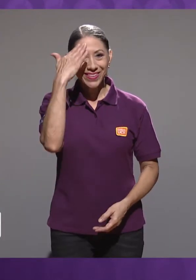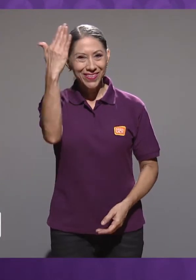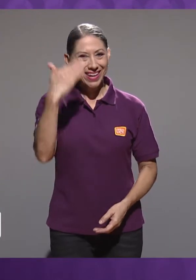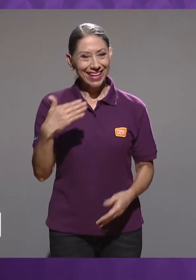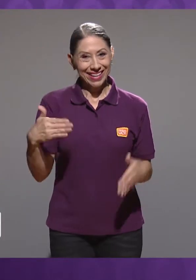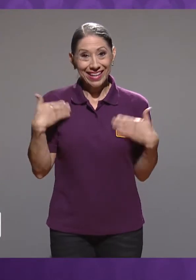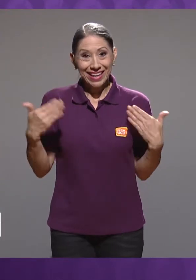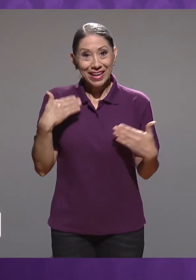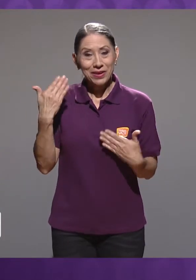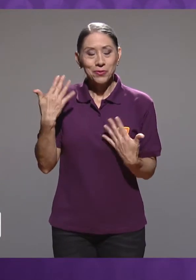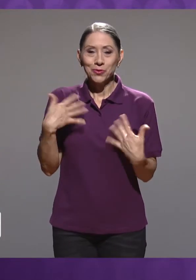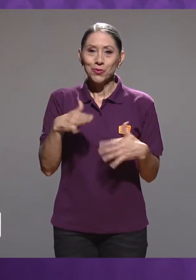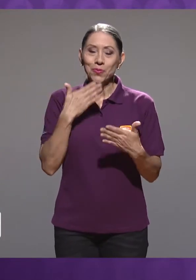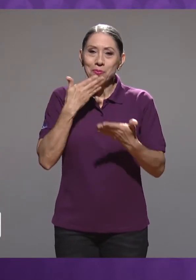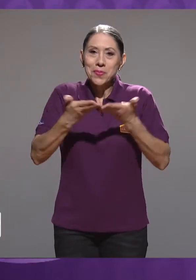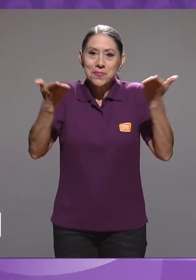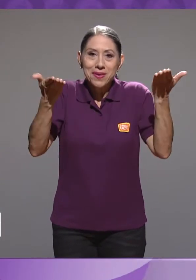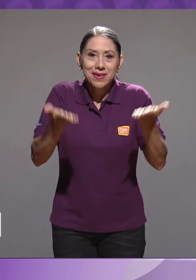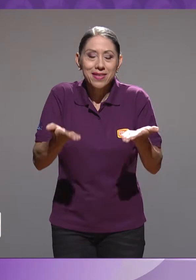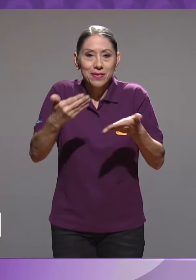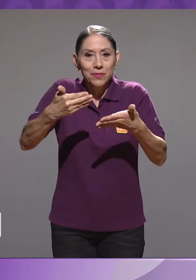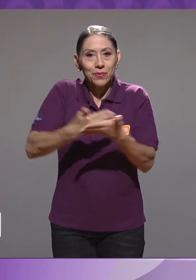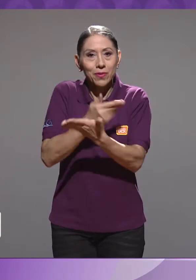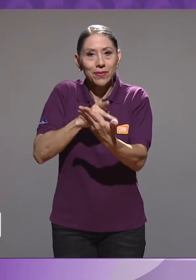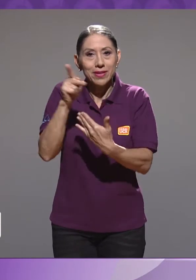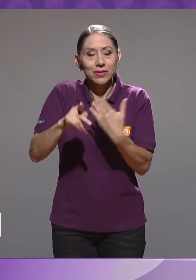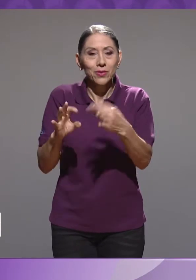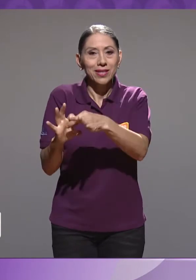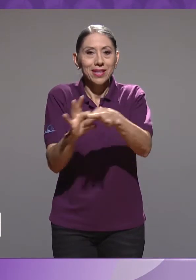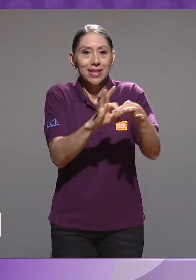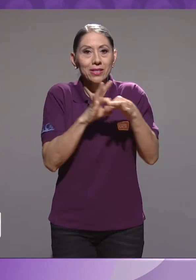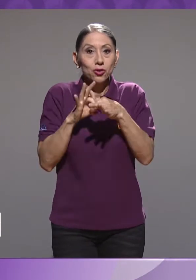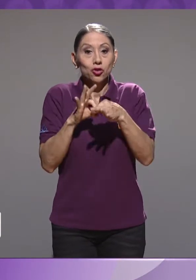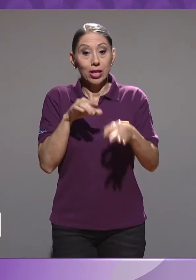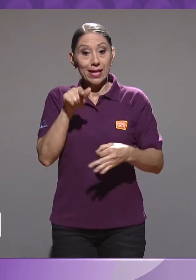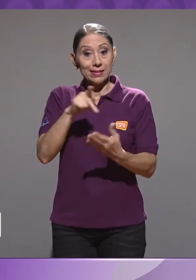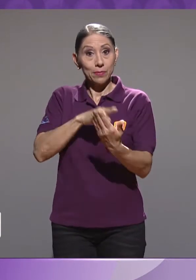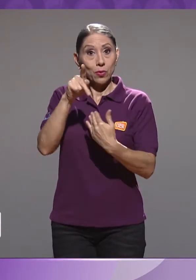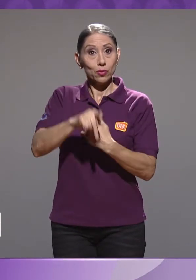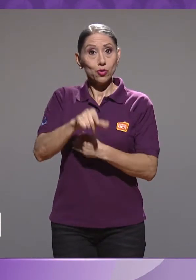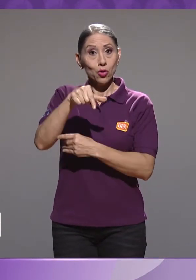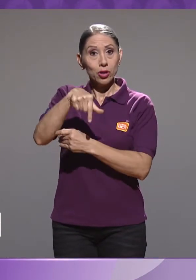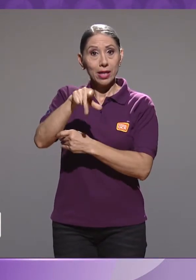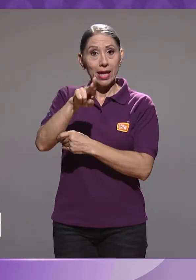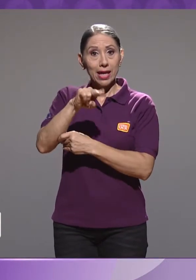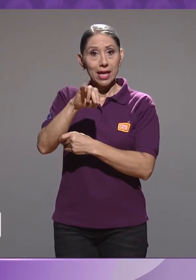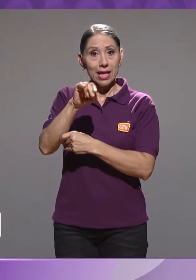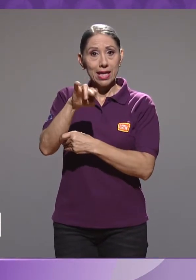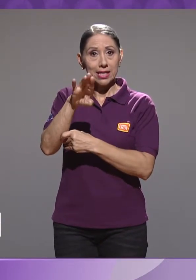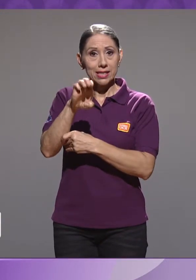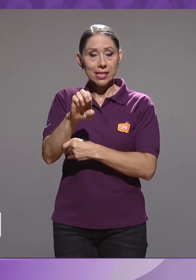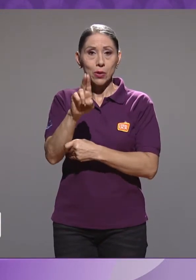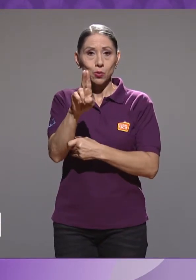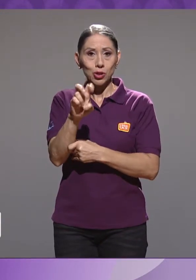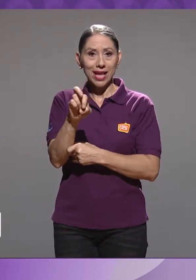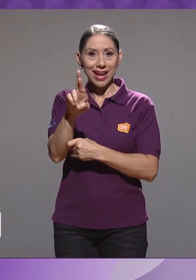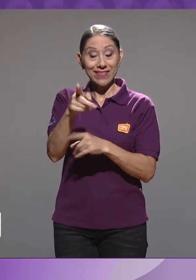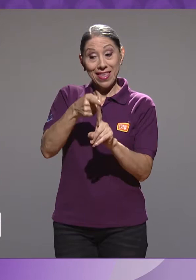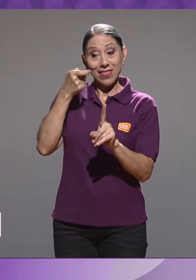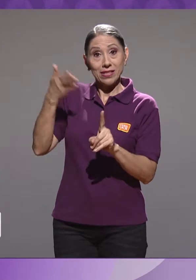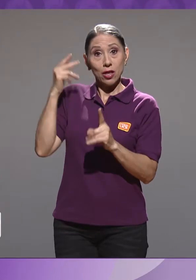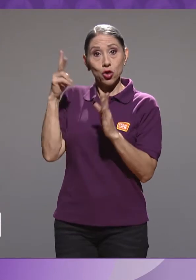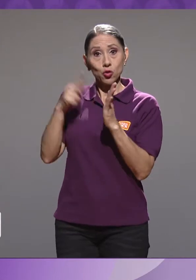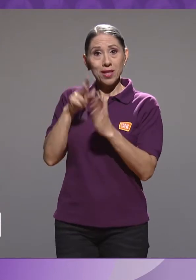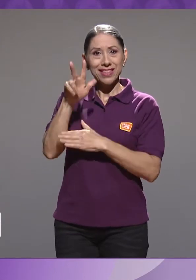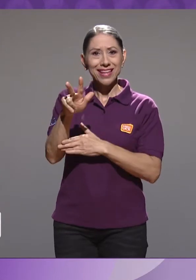Hola, qué gusto es para mí darle la bienvenida a una nueva edición de Nexos, producción de 15 UCR, que desde 2003 promueve una